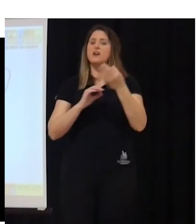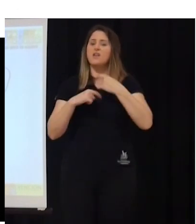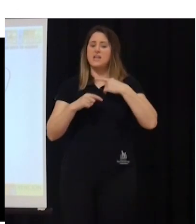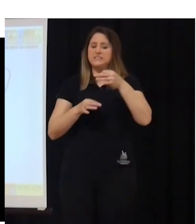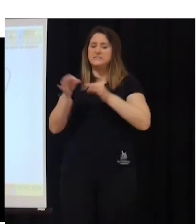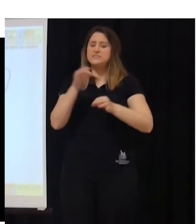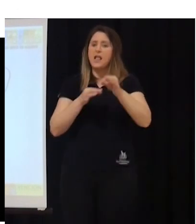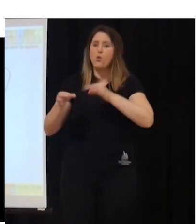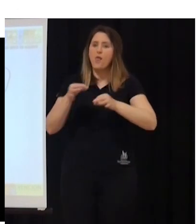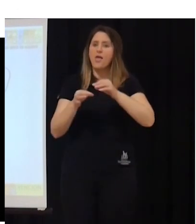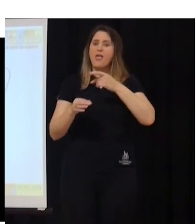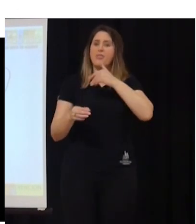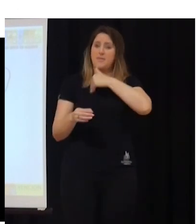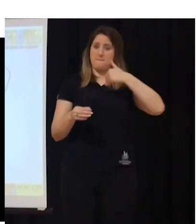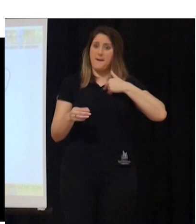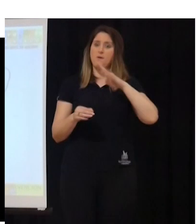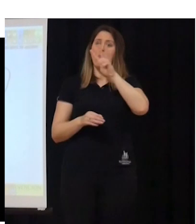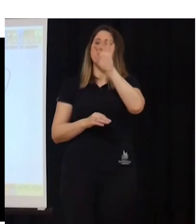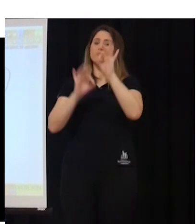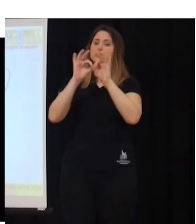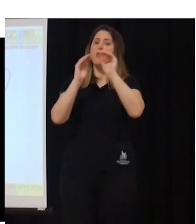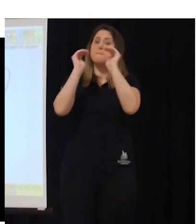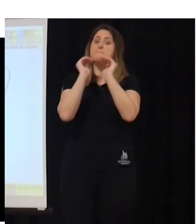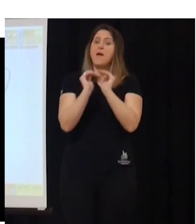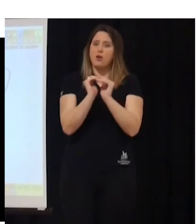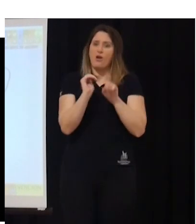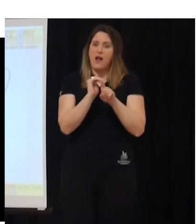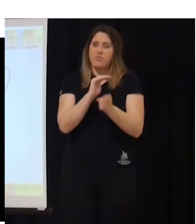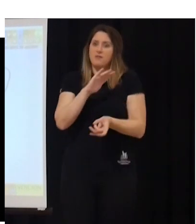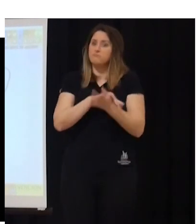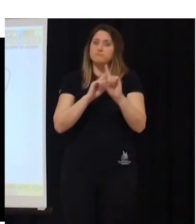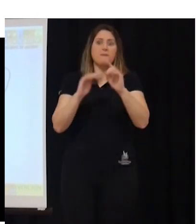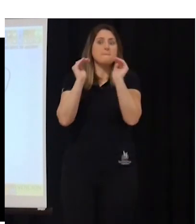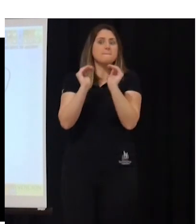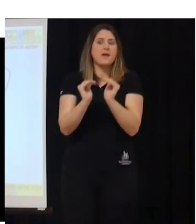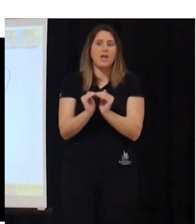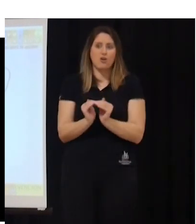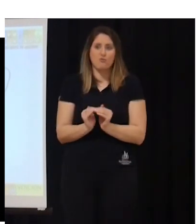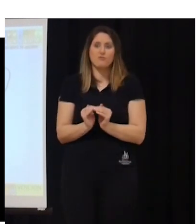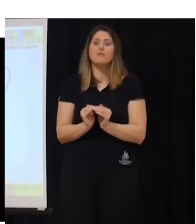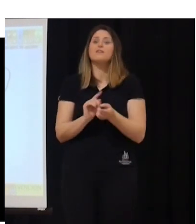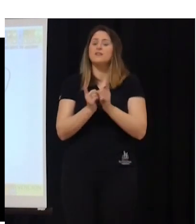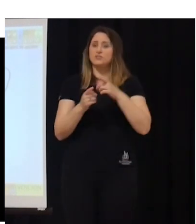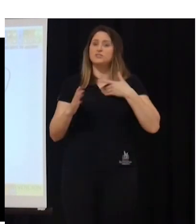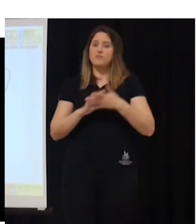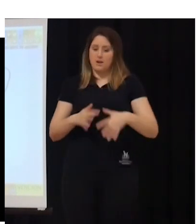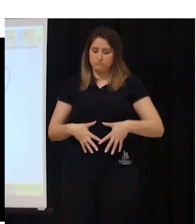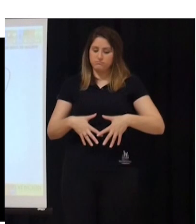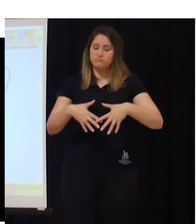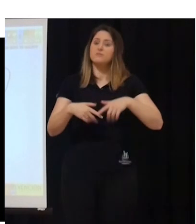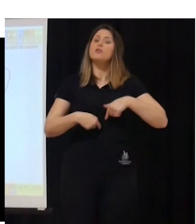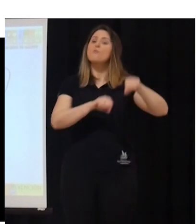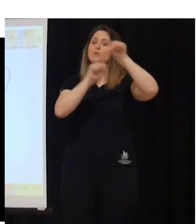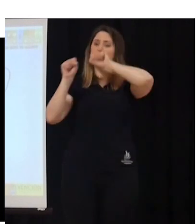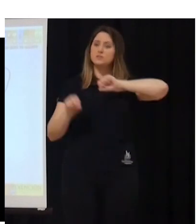un cáncer de mama en un 4%, y ese fenómeno se suma al hecho de haber tenido un embarazo, que también es